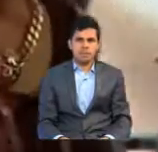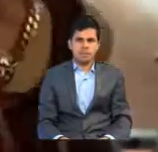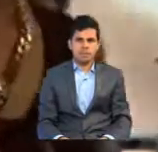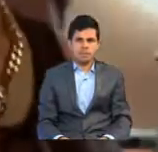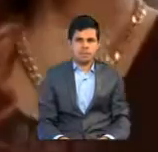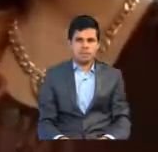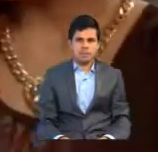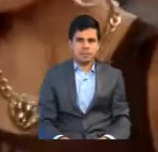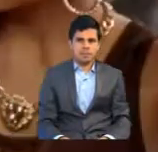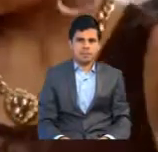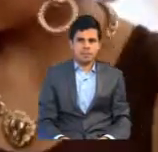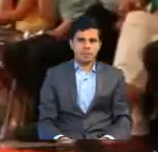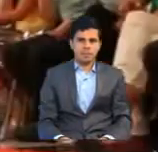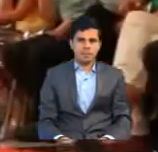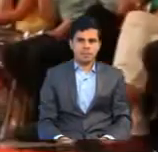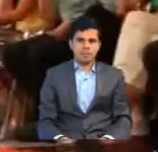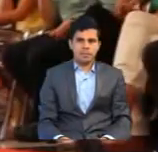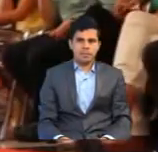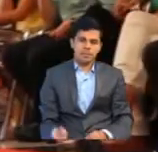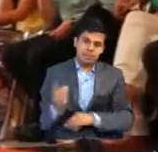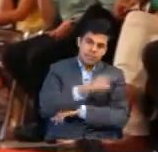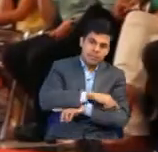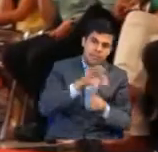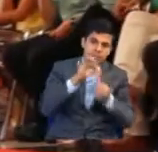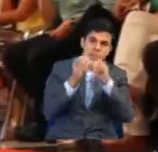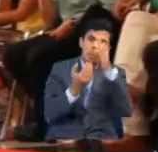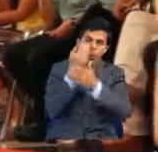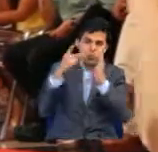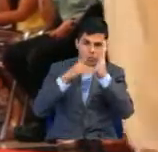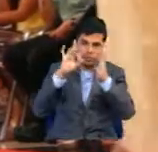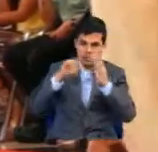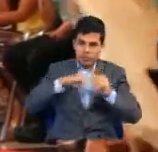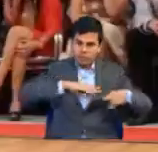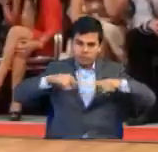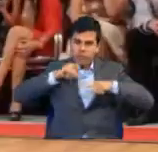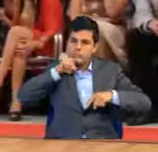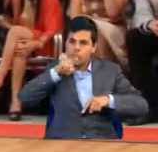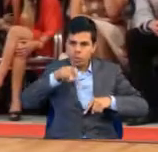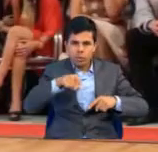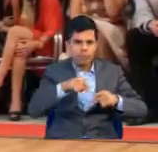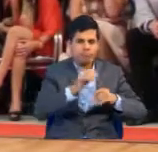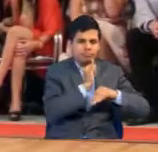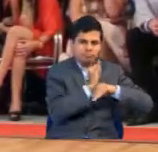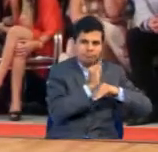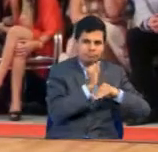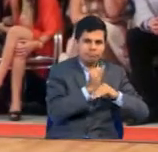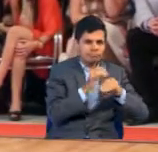Corazón de la Moda 2015 es organizado por la Alcaldía de Bucaramanga, el Instituto Municipal de Empleo y